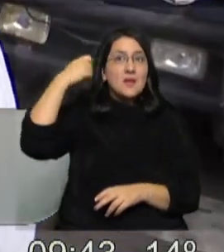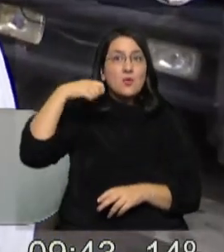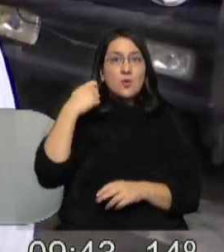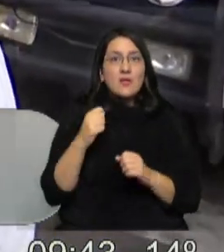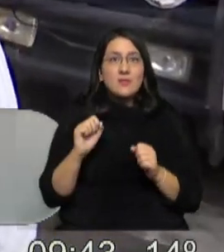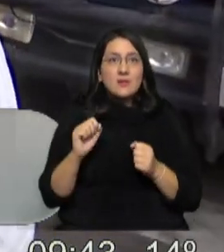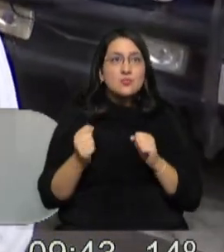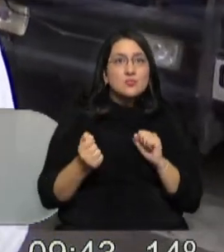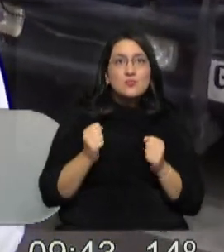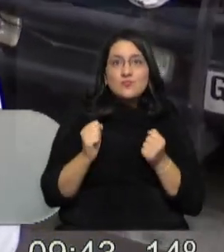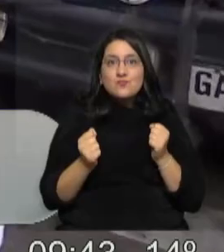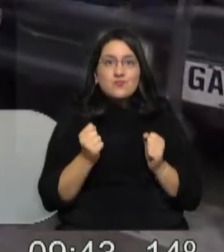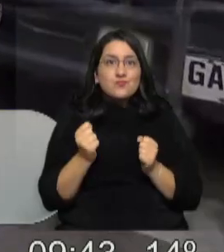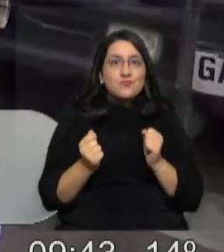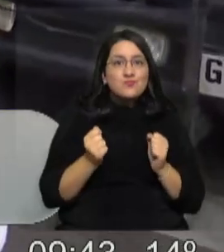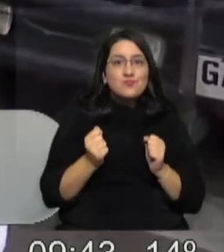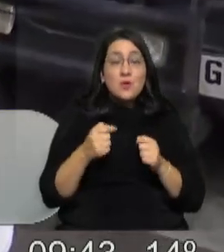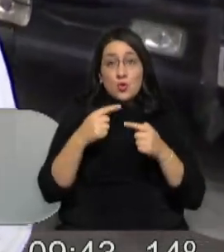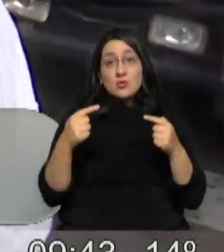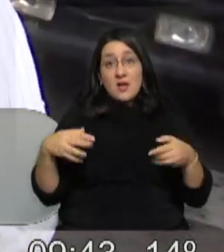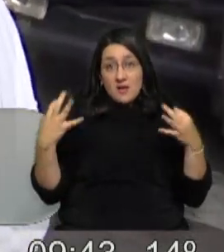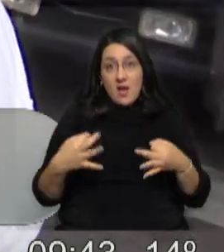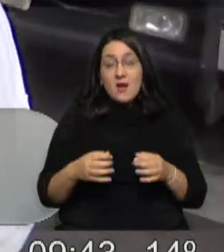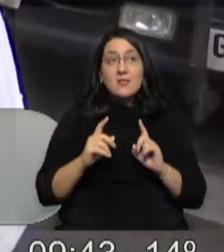y todo eso, casos reales, ¿no?